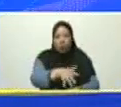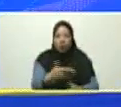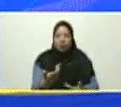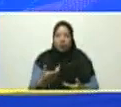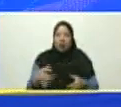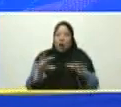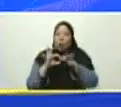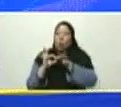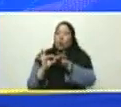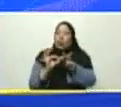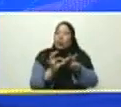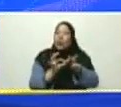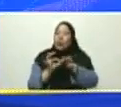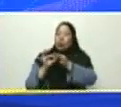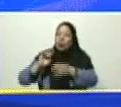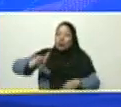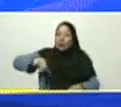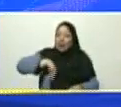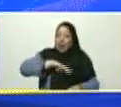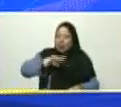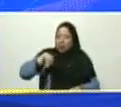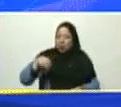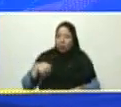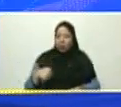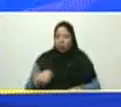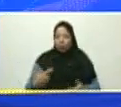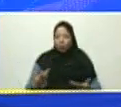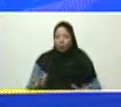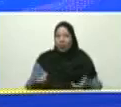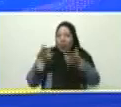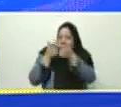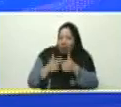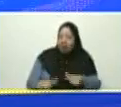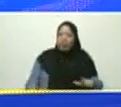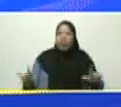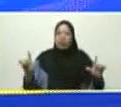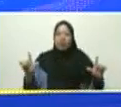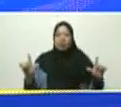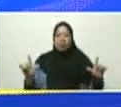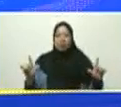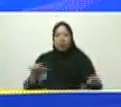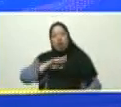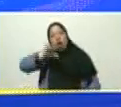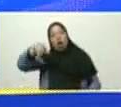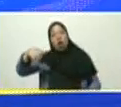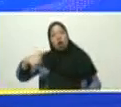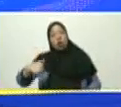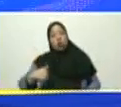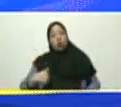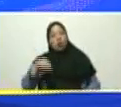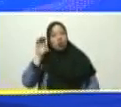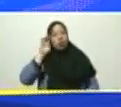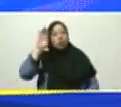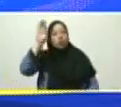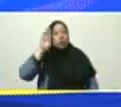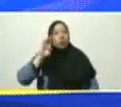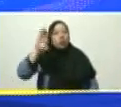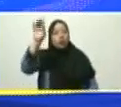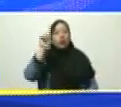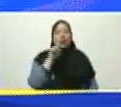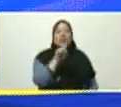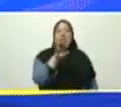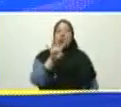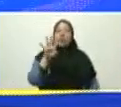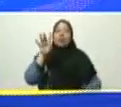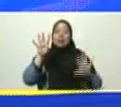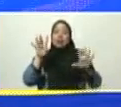nacional, el camino de la libertad. Ese es nuestro camino. A 199